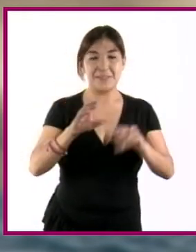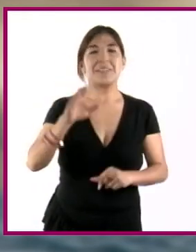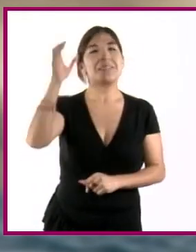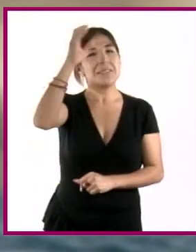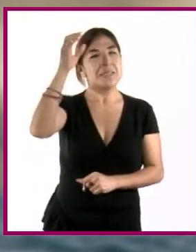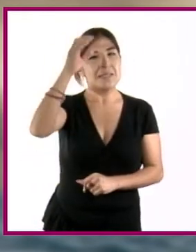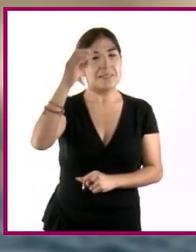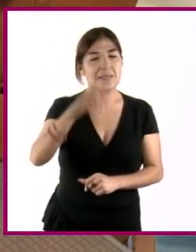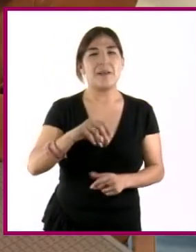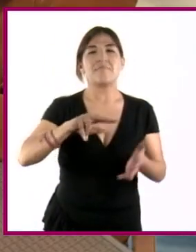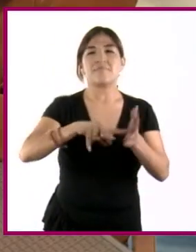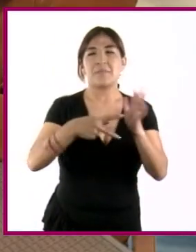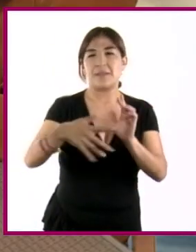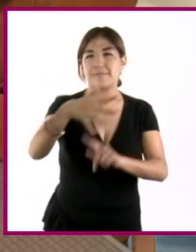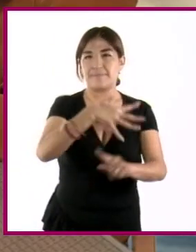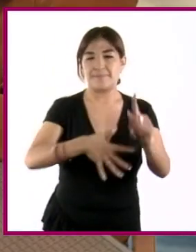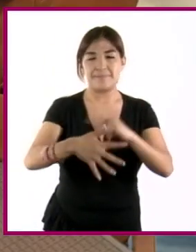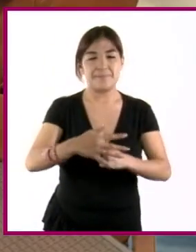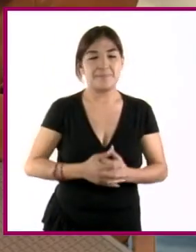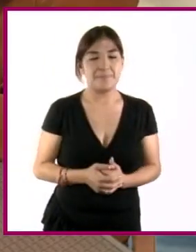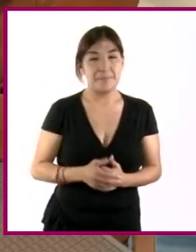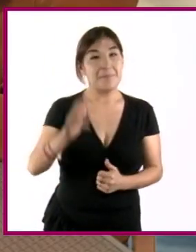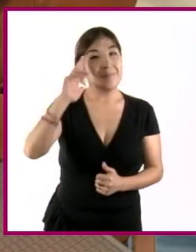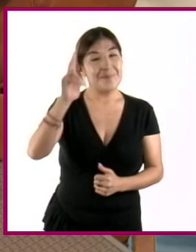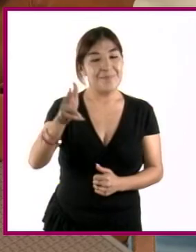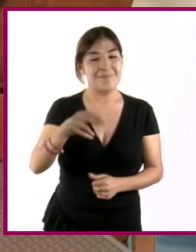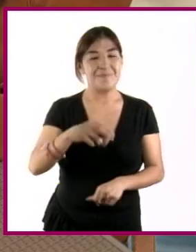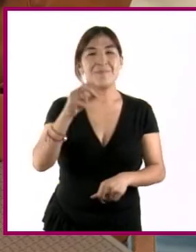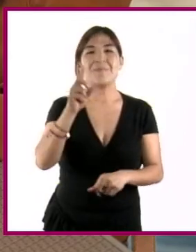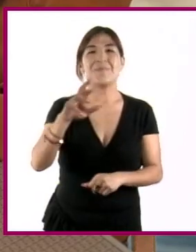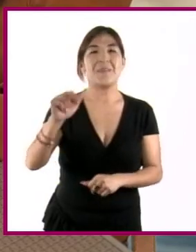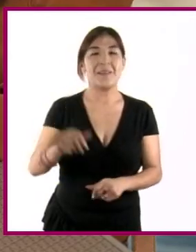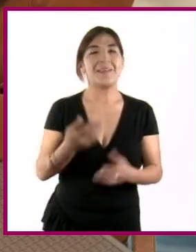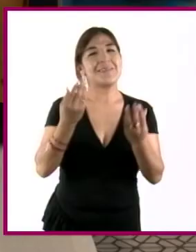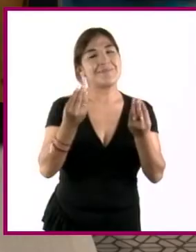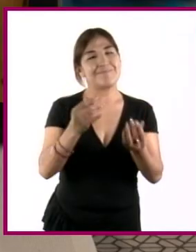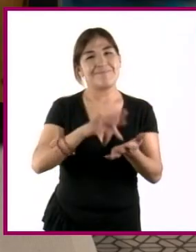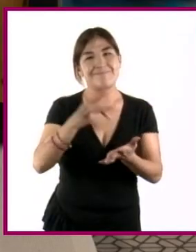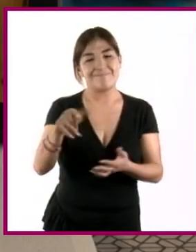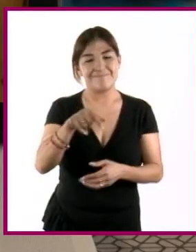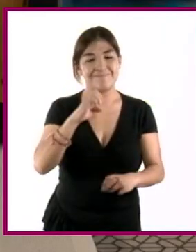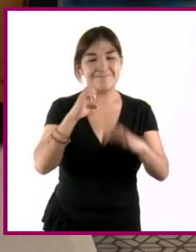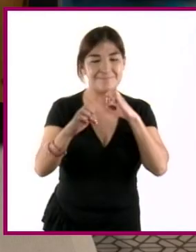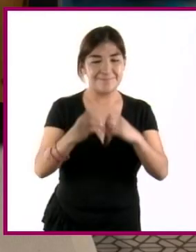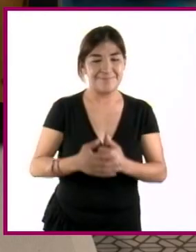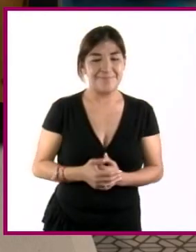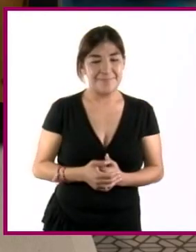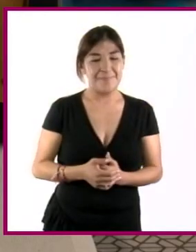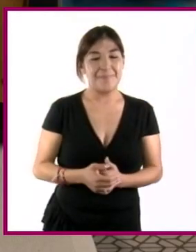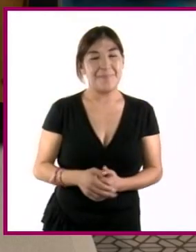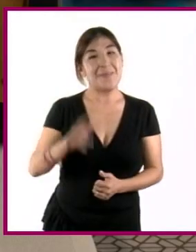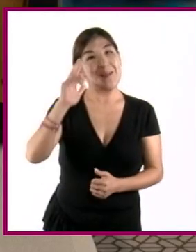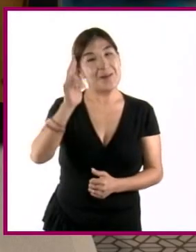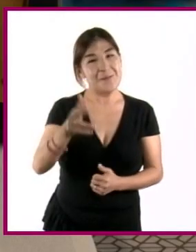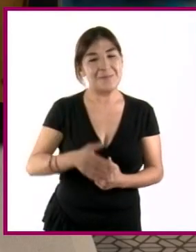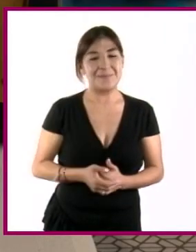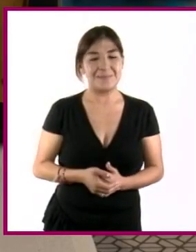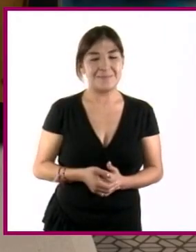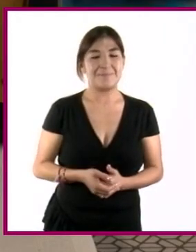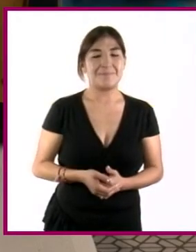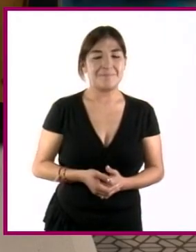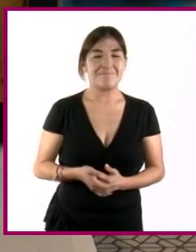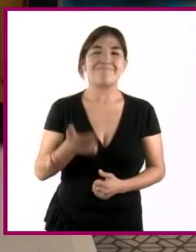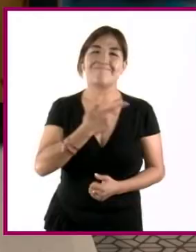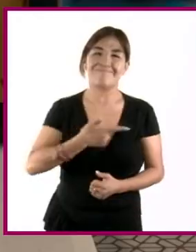Ambientales. Hola doctora, muchas gracias por la entrevista. Hola doctora. Hola Mati, Memo, encantada de estar hoy